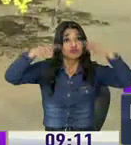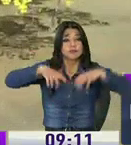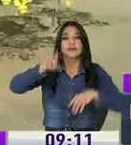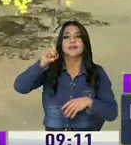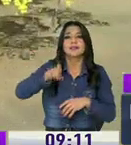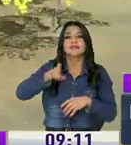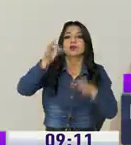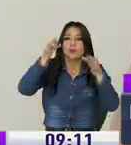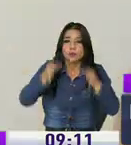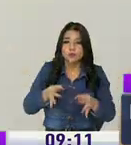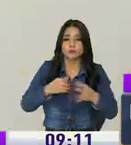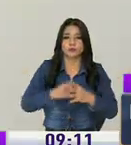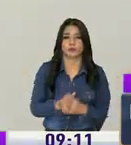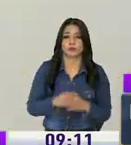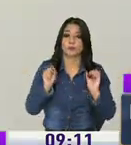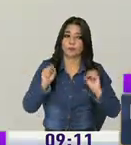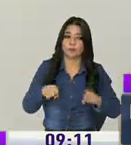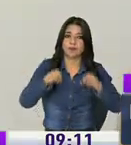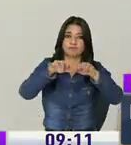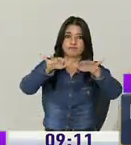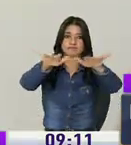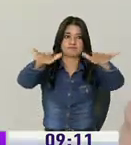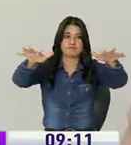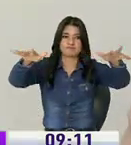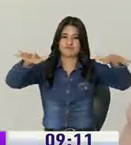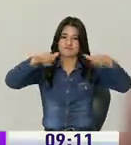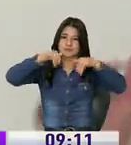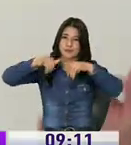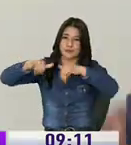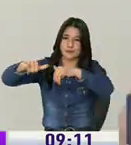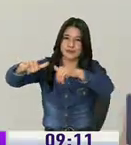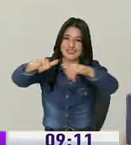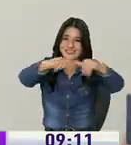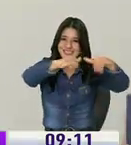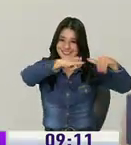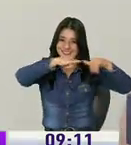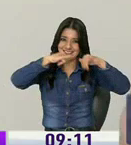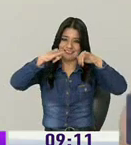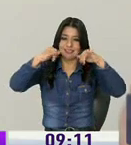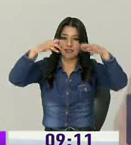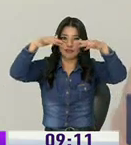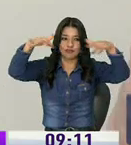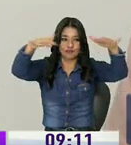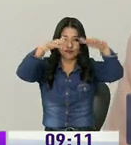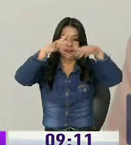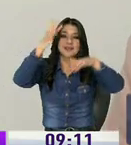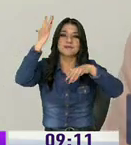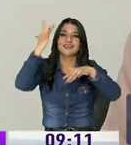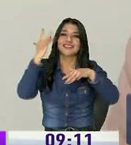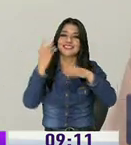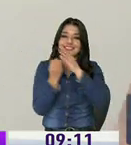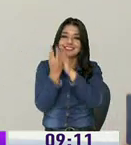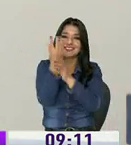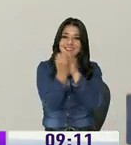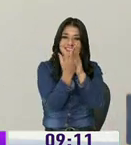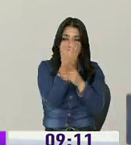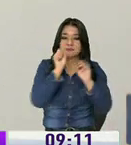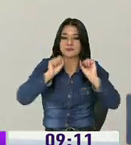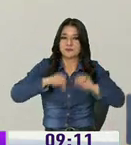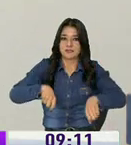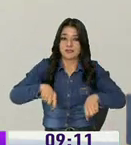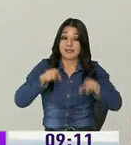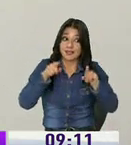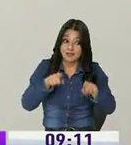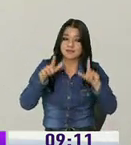necesitábamos, capaz de conseguir que sea como en una forma pareja y uniforme este florecimiento de los guayacanes y que